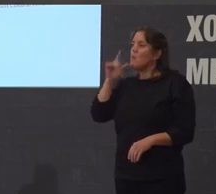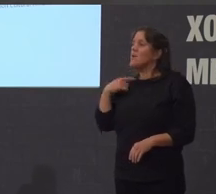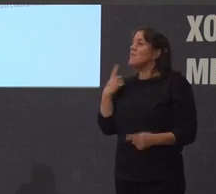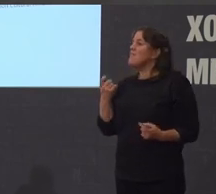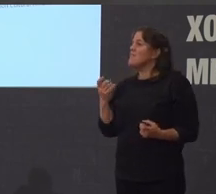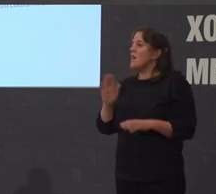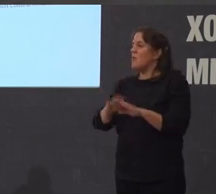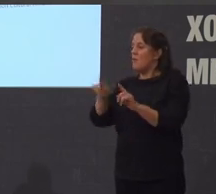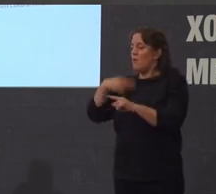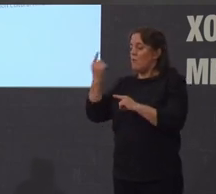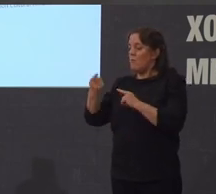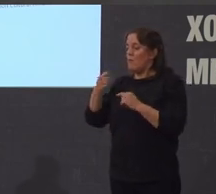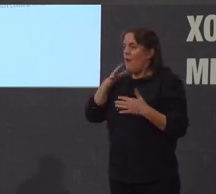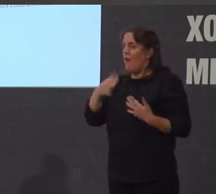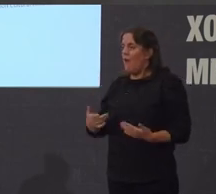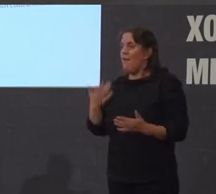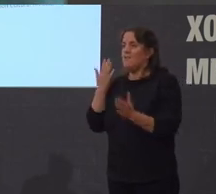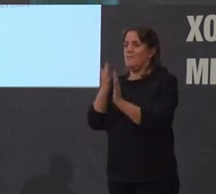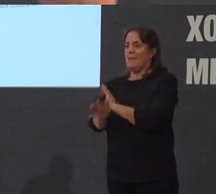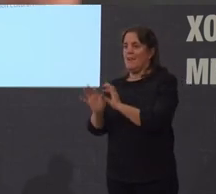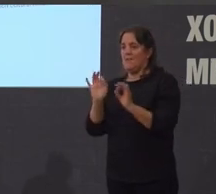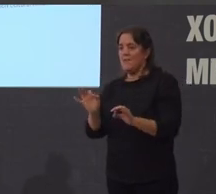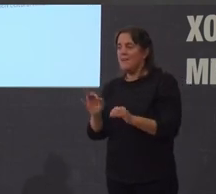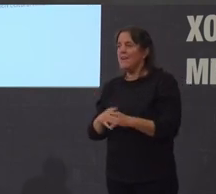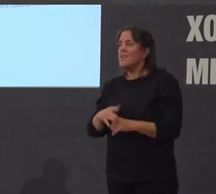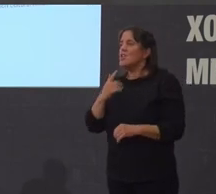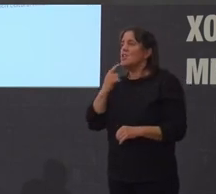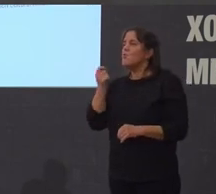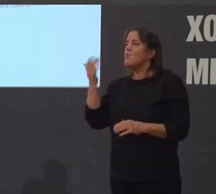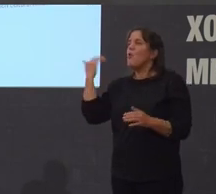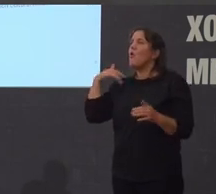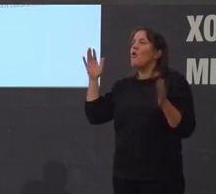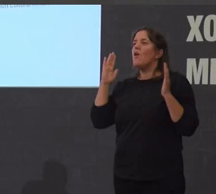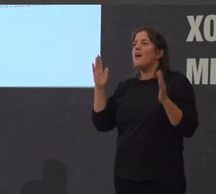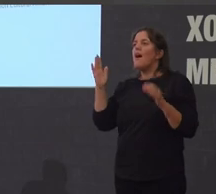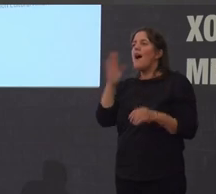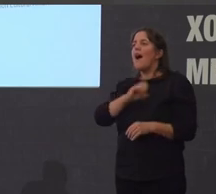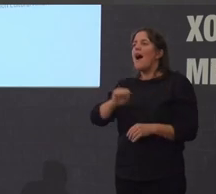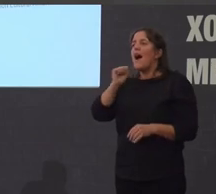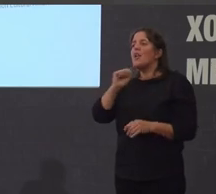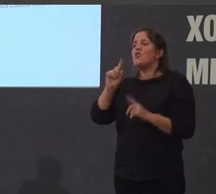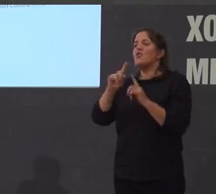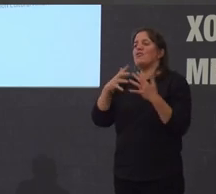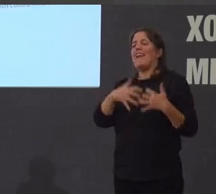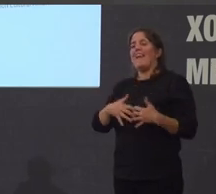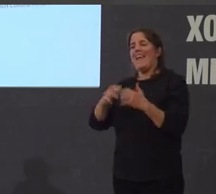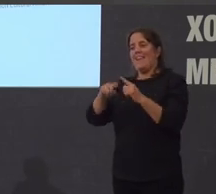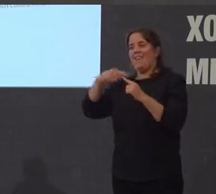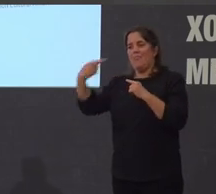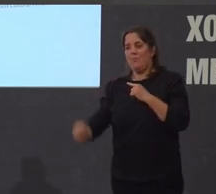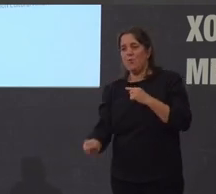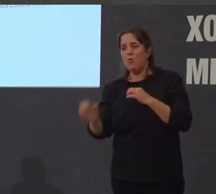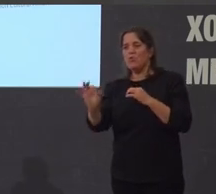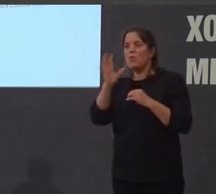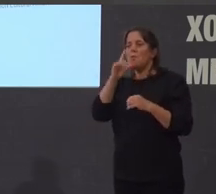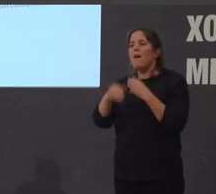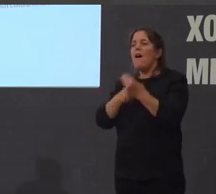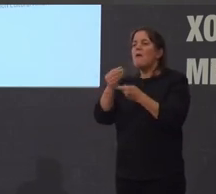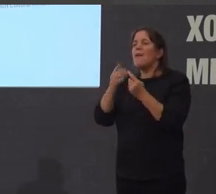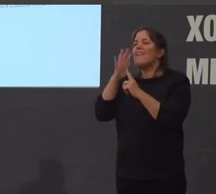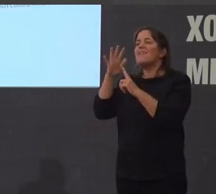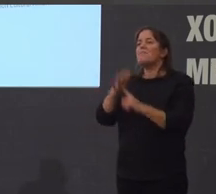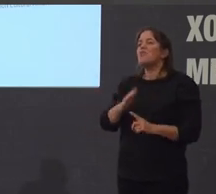necesario para explicar lo presente entonces seguir un poco los años de la posguerra para hablar sobre la represión económica